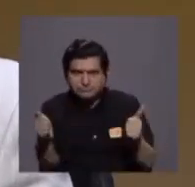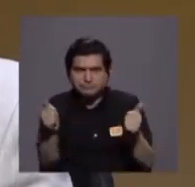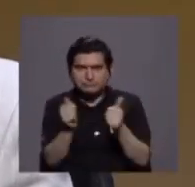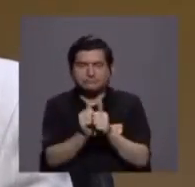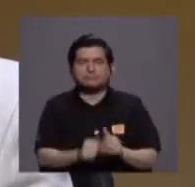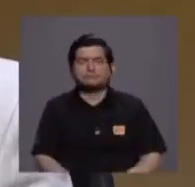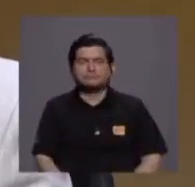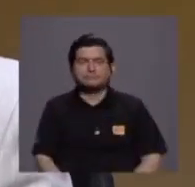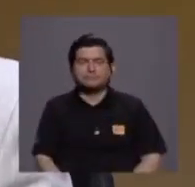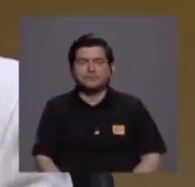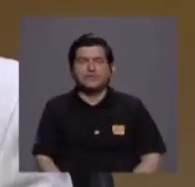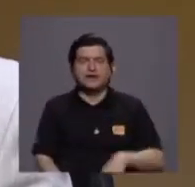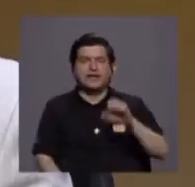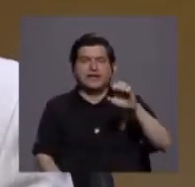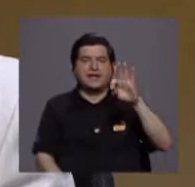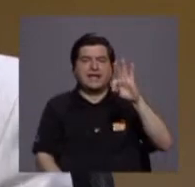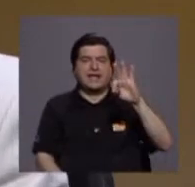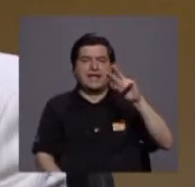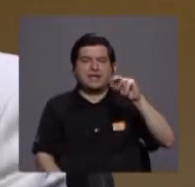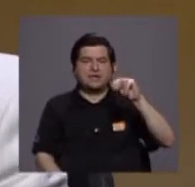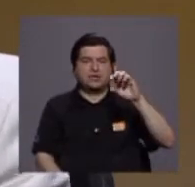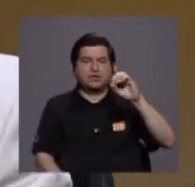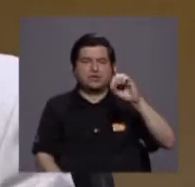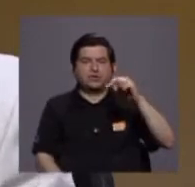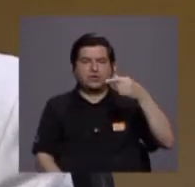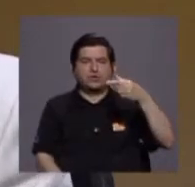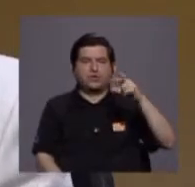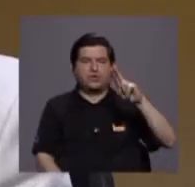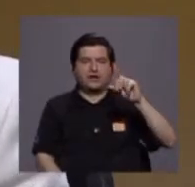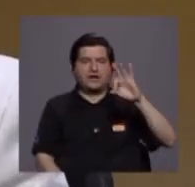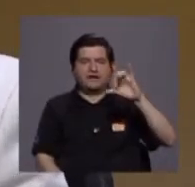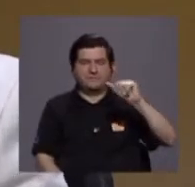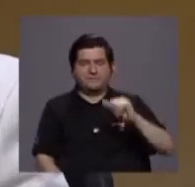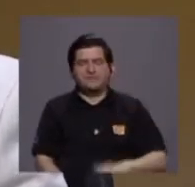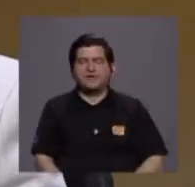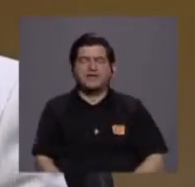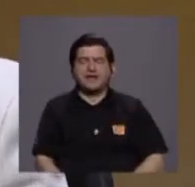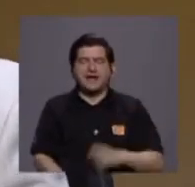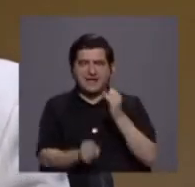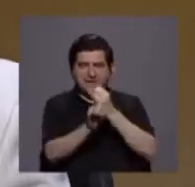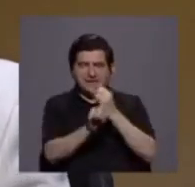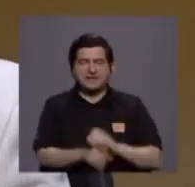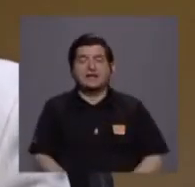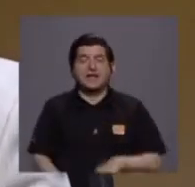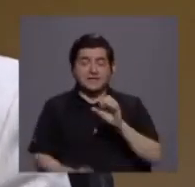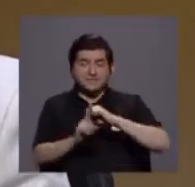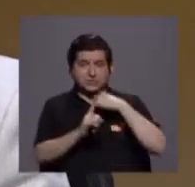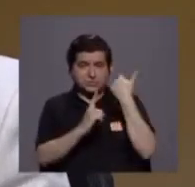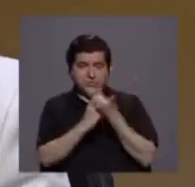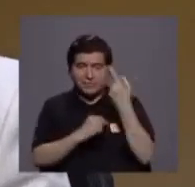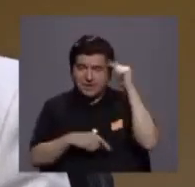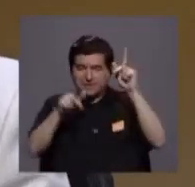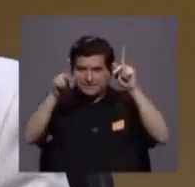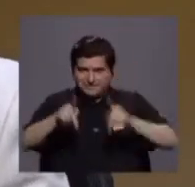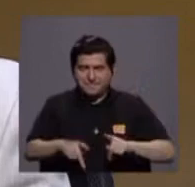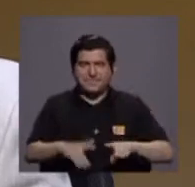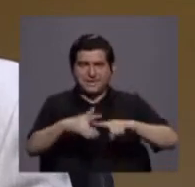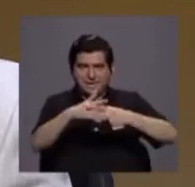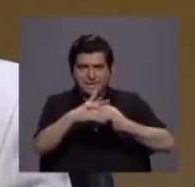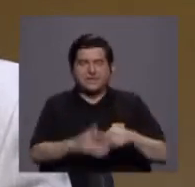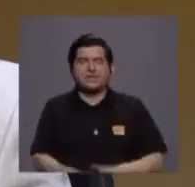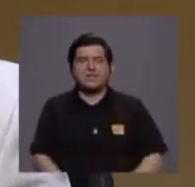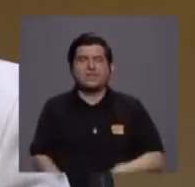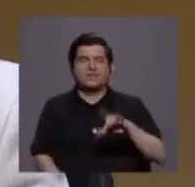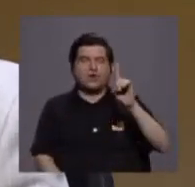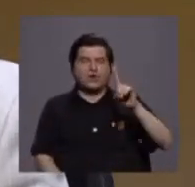la etnografía institucional. La etnografía institucional, mejor conocida como sociología para la gente, que inició Dorothy E.